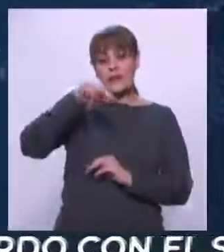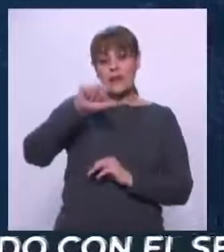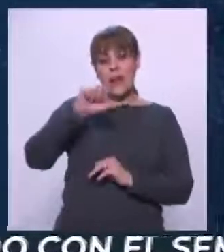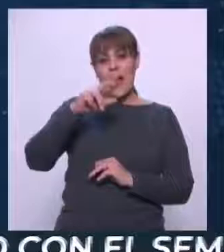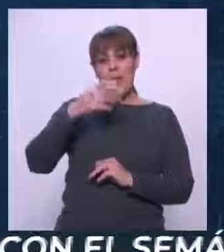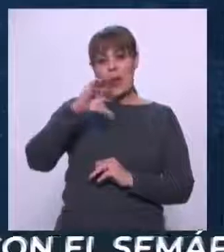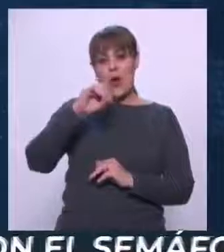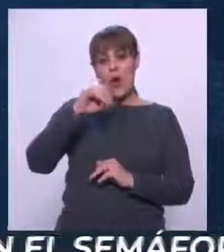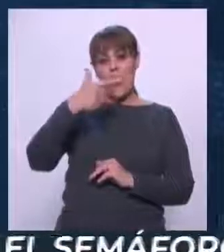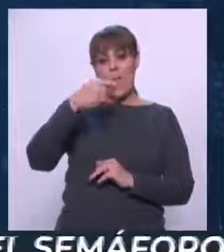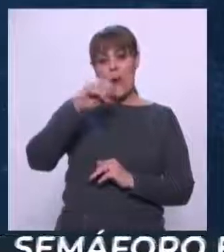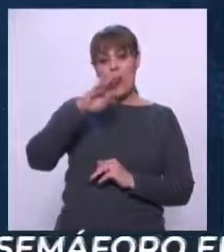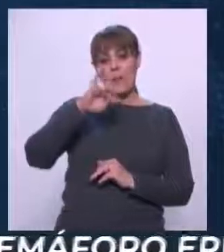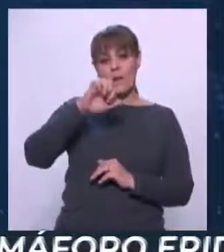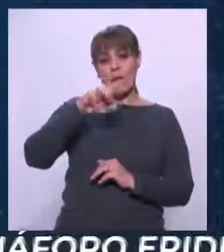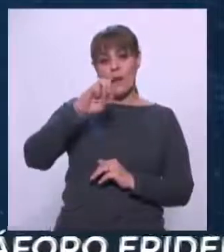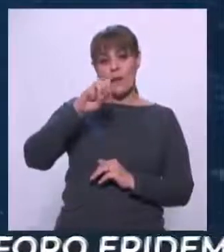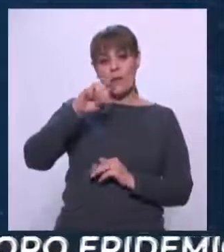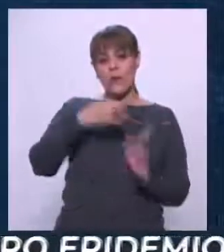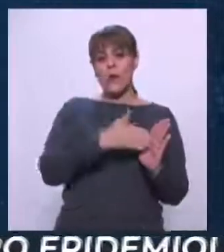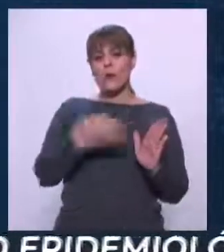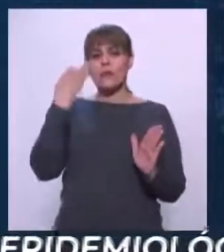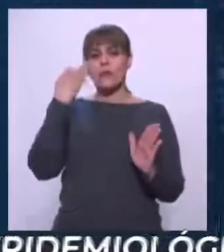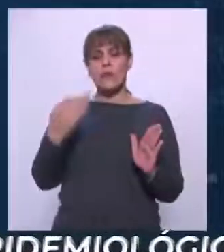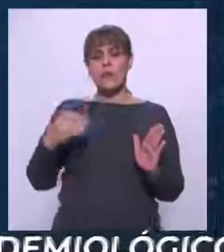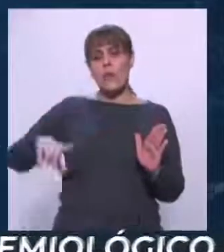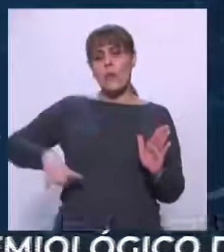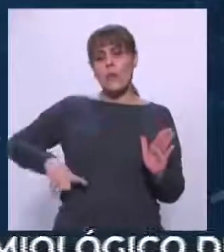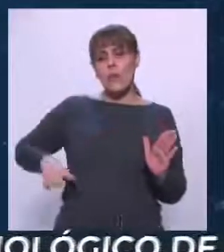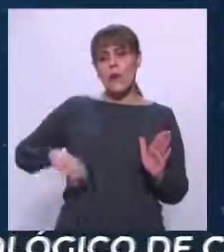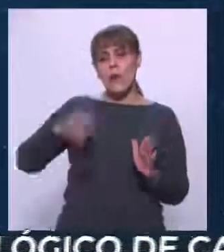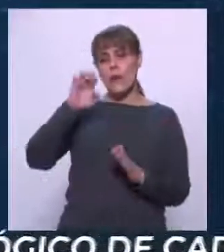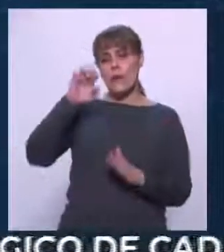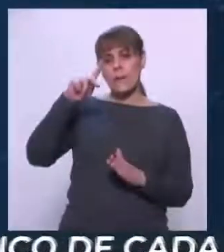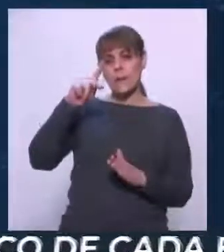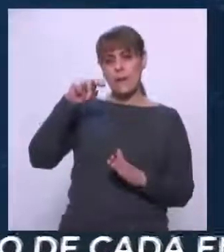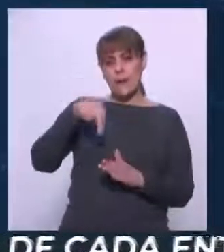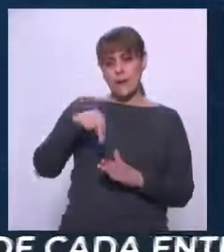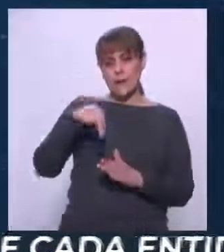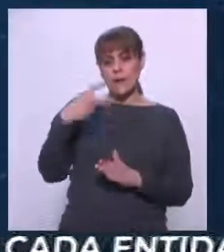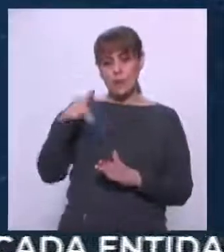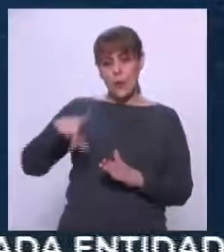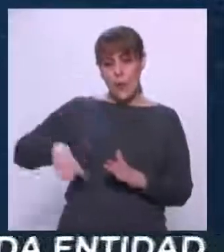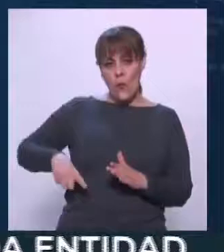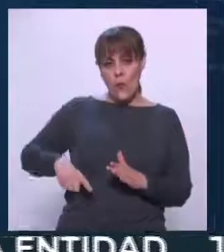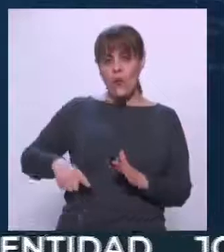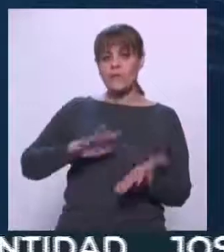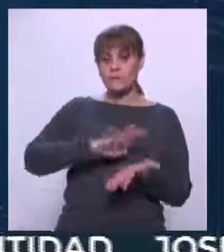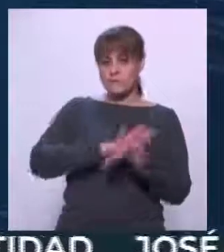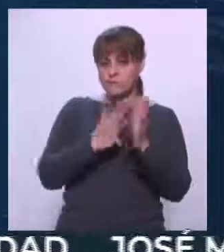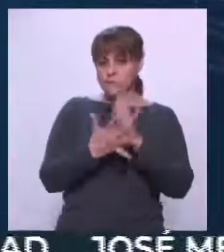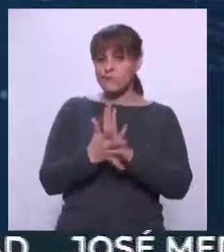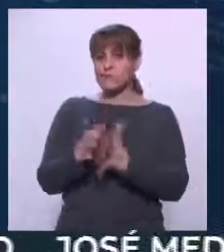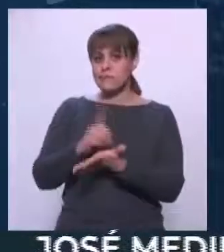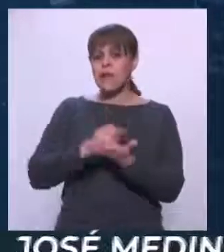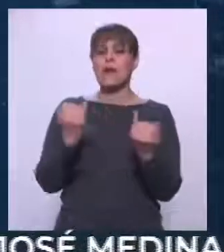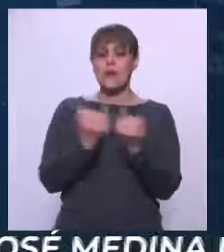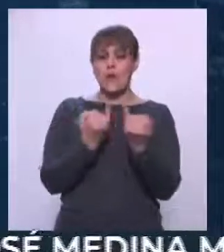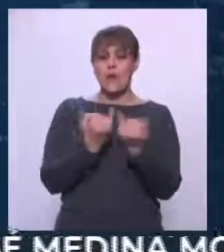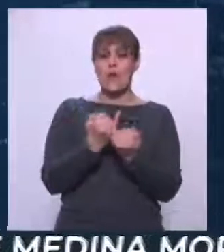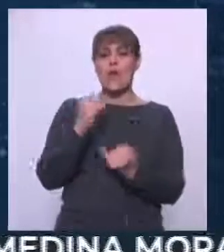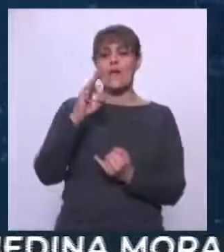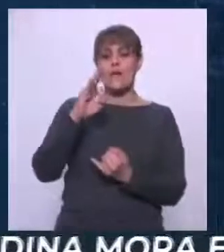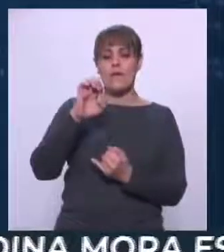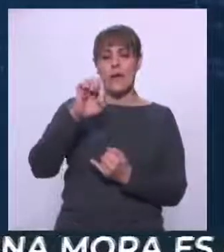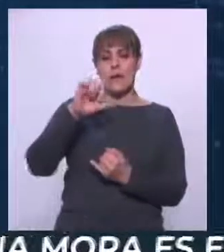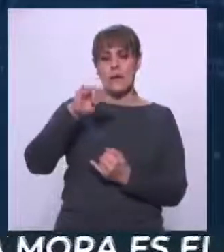un narcogobierno durante el sexenio de Enrique Peña Nieto y también en el de Felipe Calderón por la detención